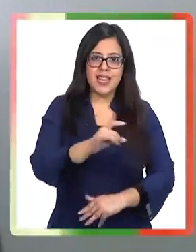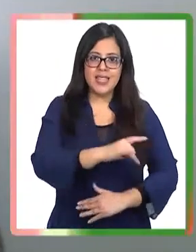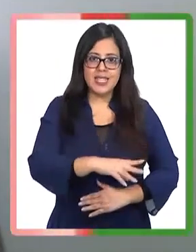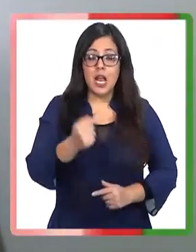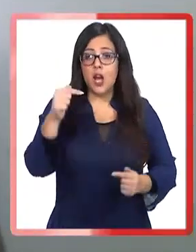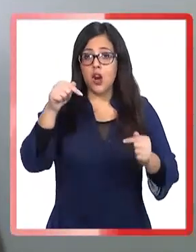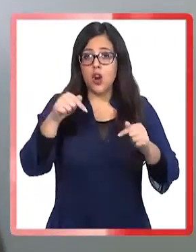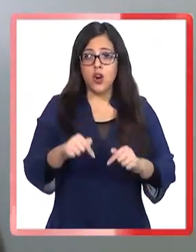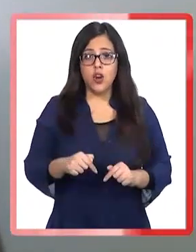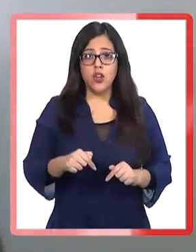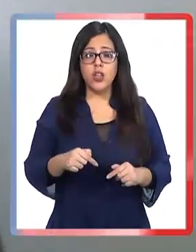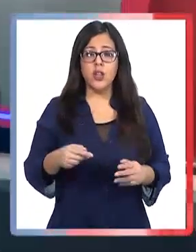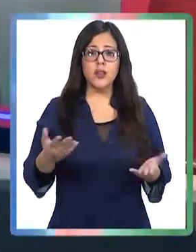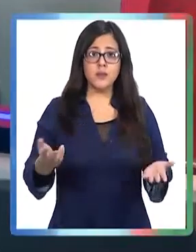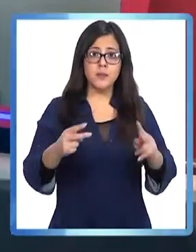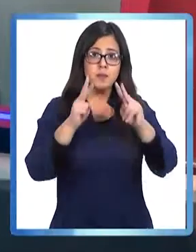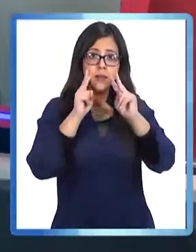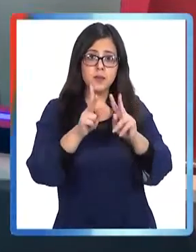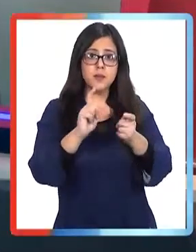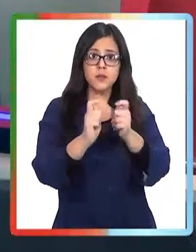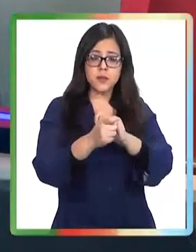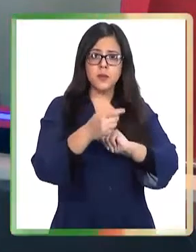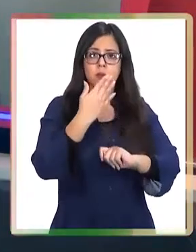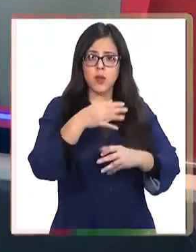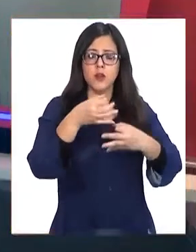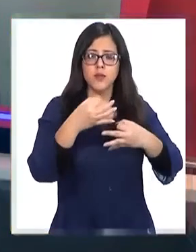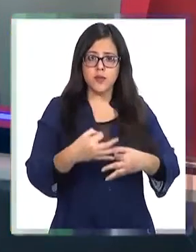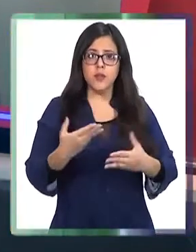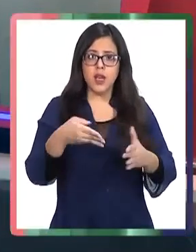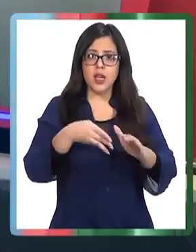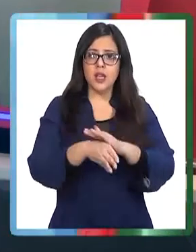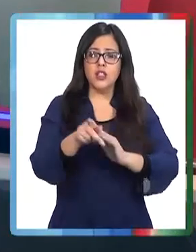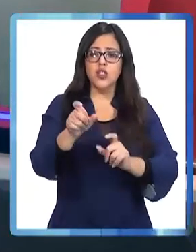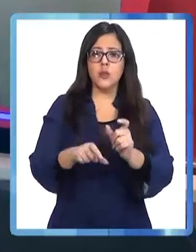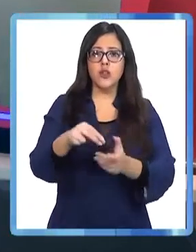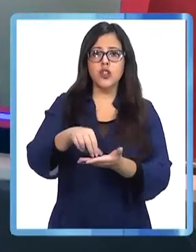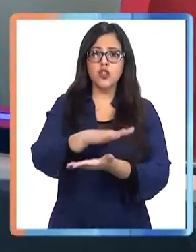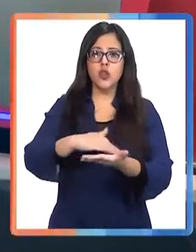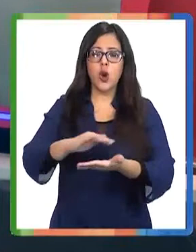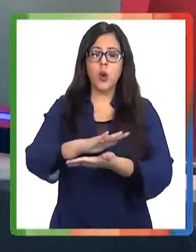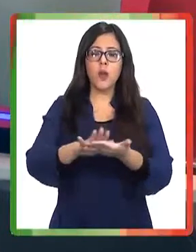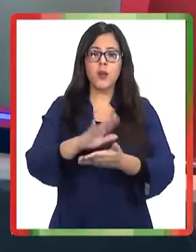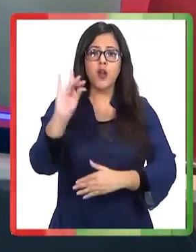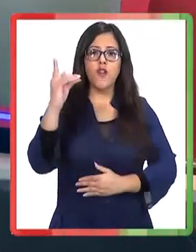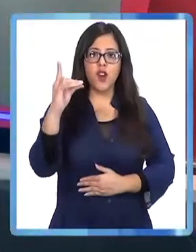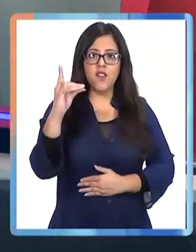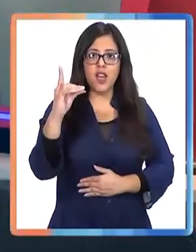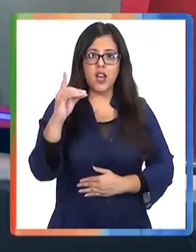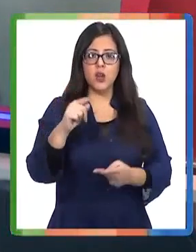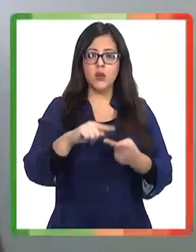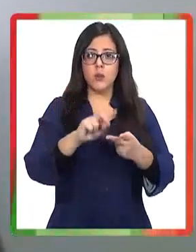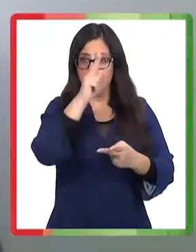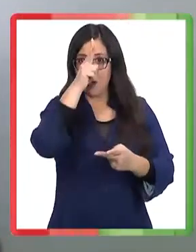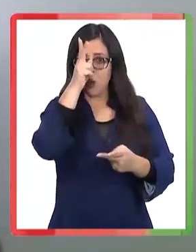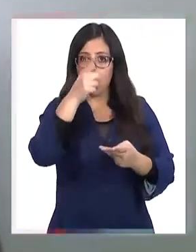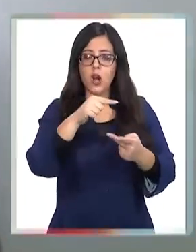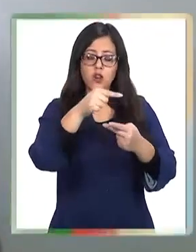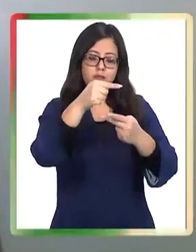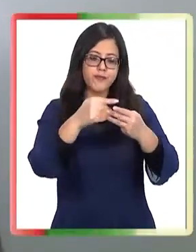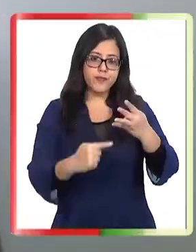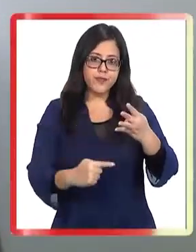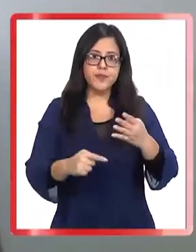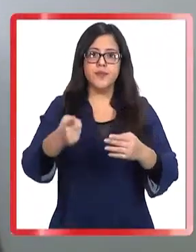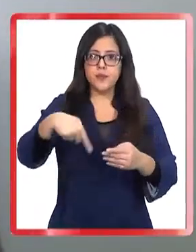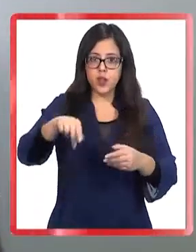día, básicamente lo que se ha visto mejorado es el ingreso de ciudadanos, por ejemplo, bolivianos, peruanos